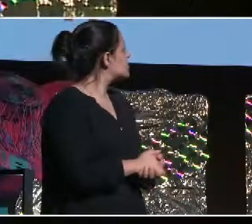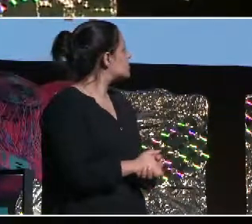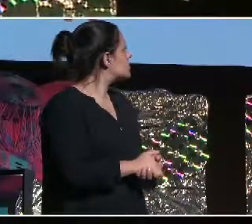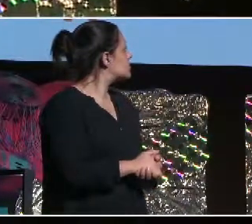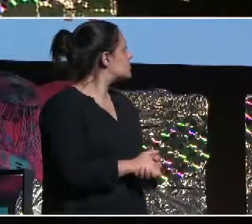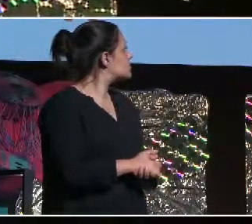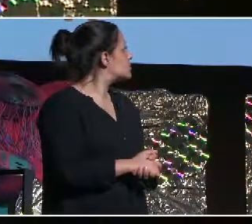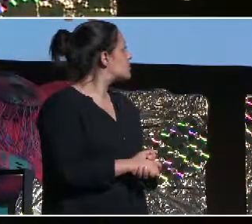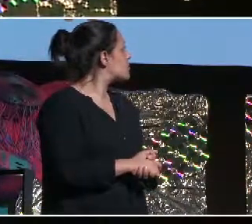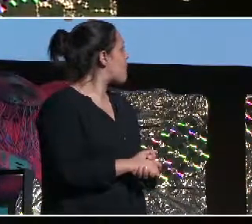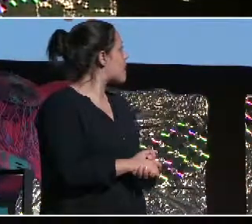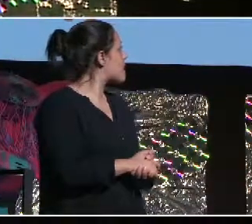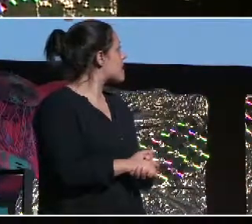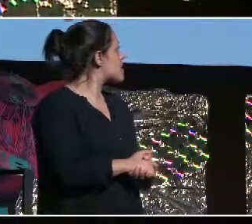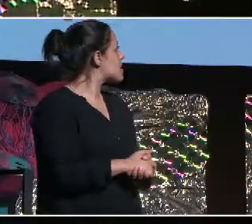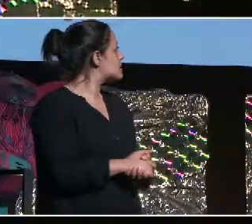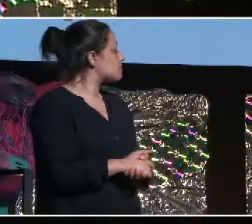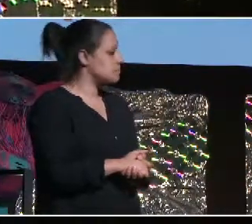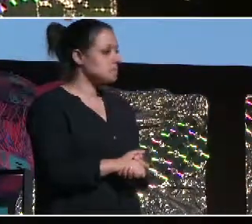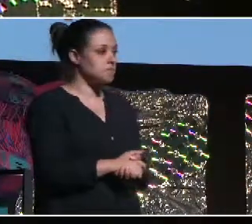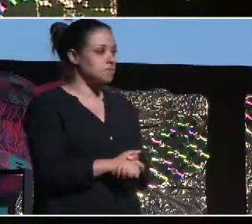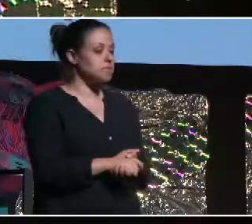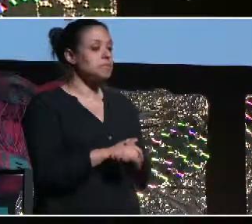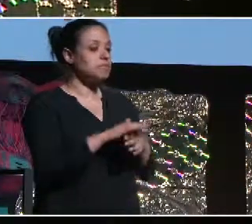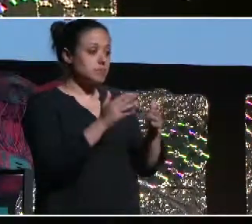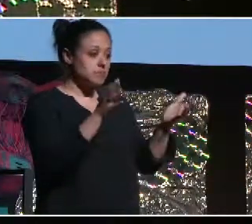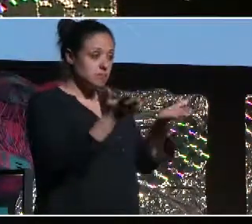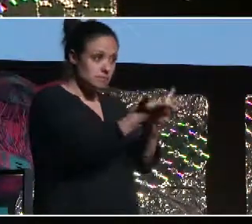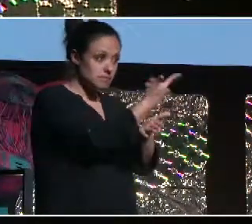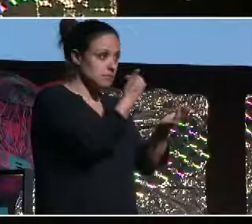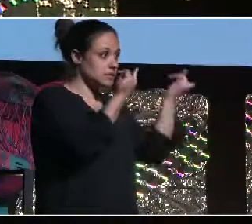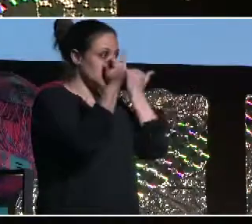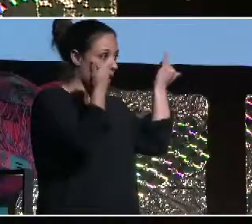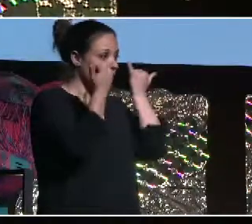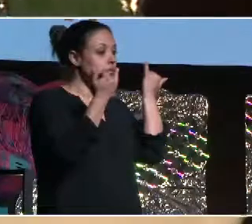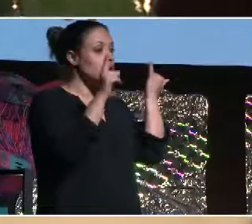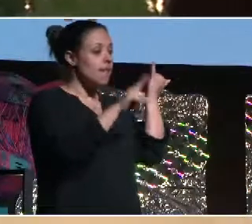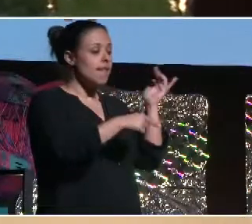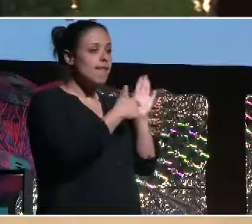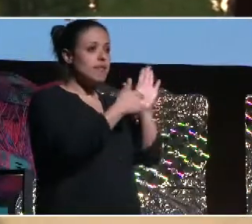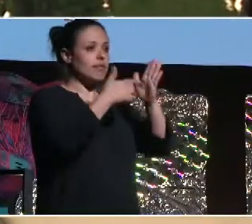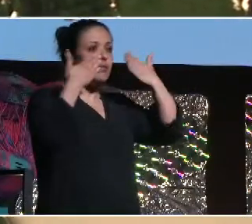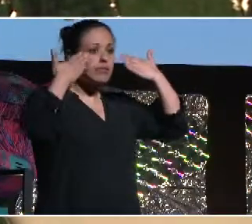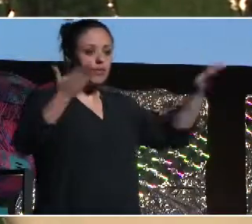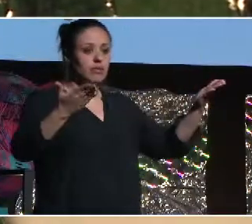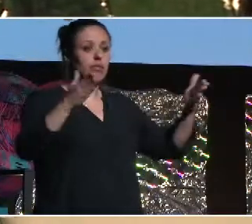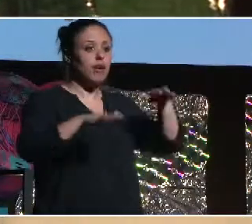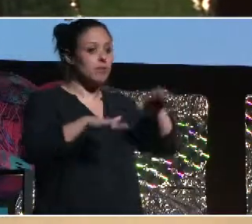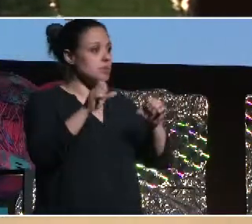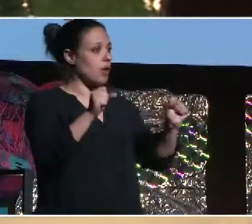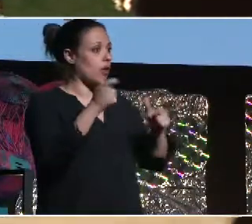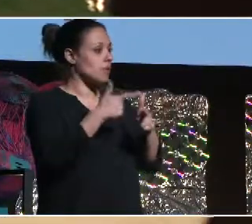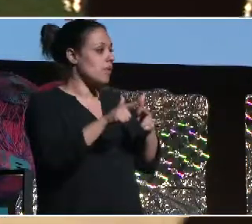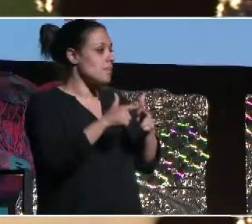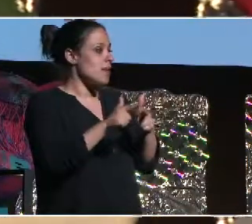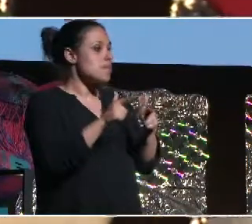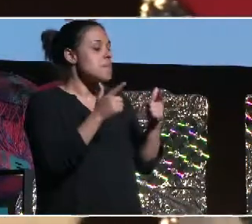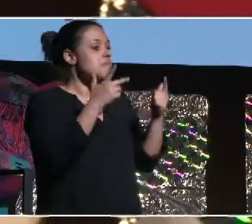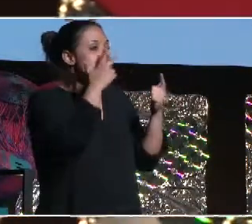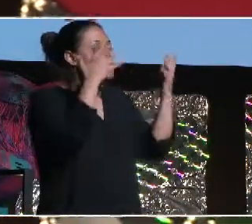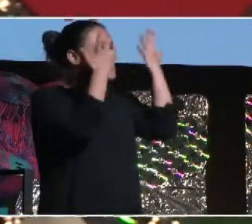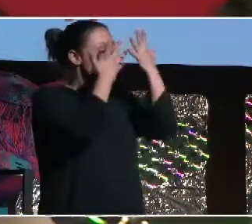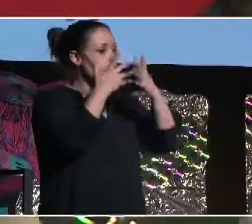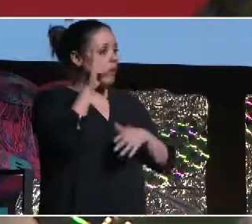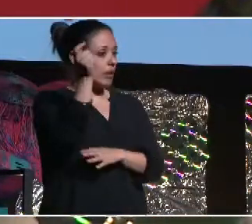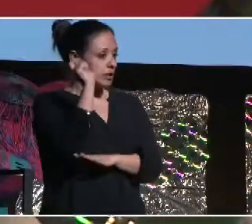Visibilizar cuestiones que permanecen invisibles, y ahora les voy a dar un ejemplo. Como ustedes saben, en Argentina el tema de género